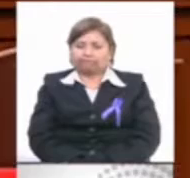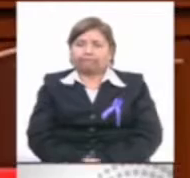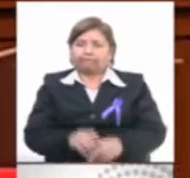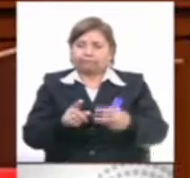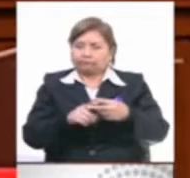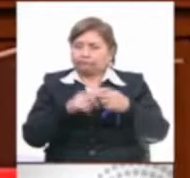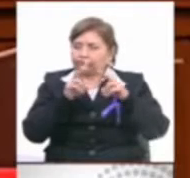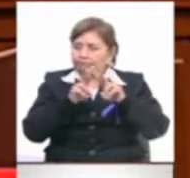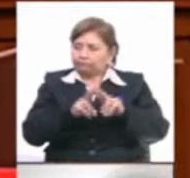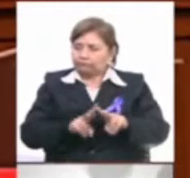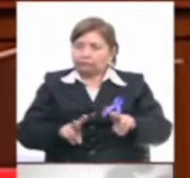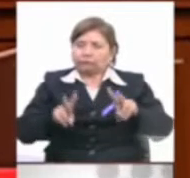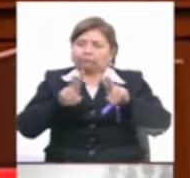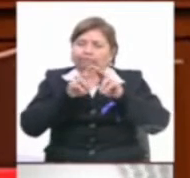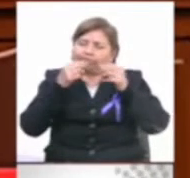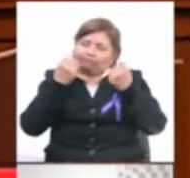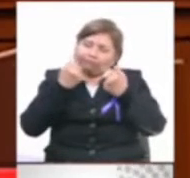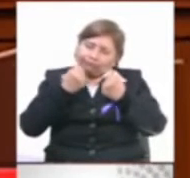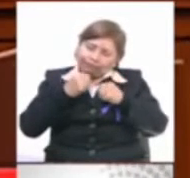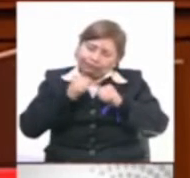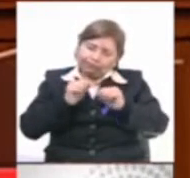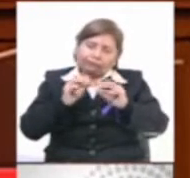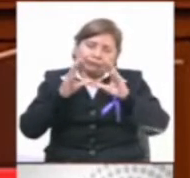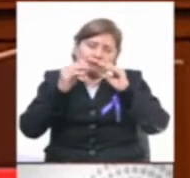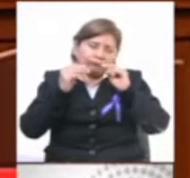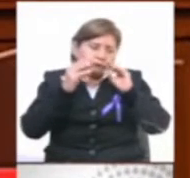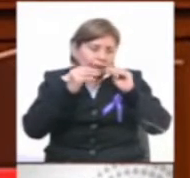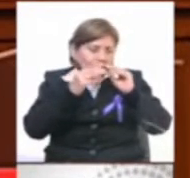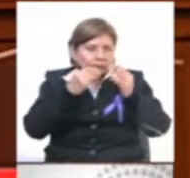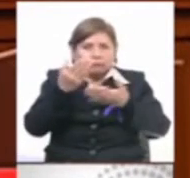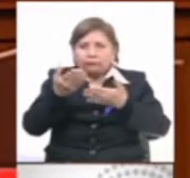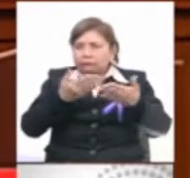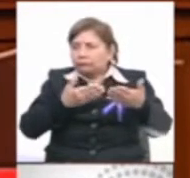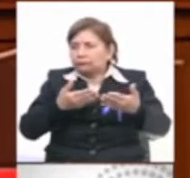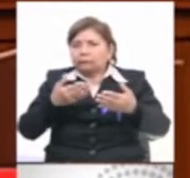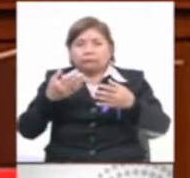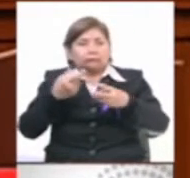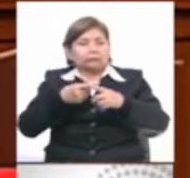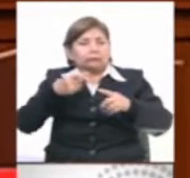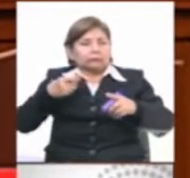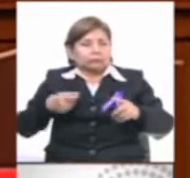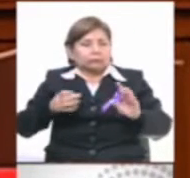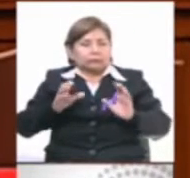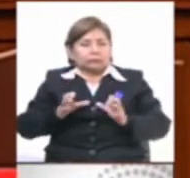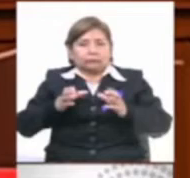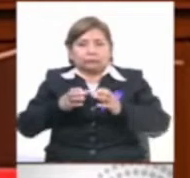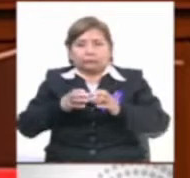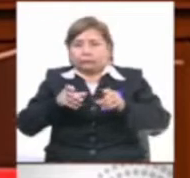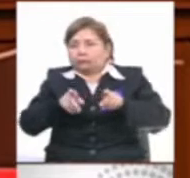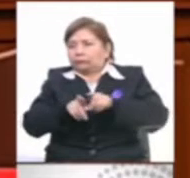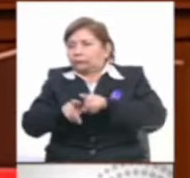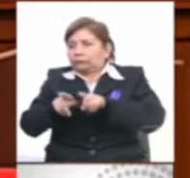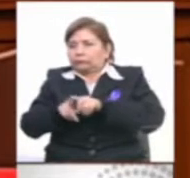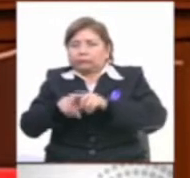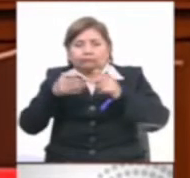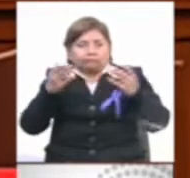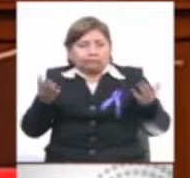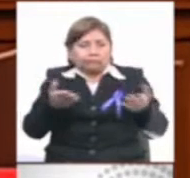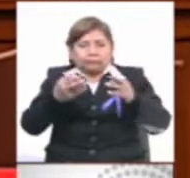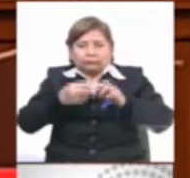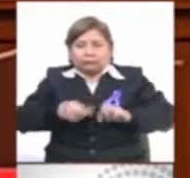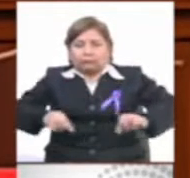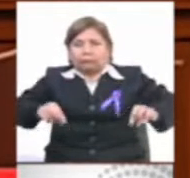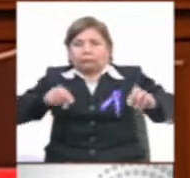empezar valorando los esfuerzos de diálogo que se han hecho tanto desde la Comisión como en este